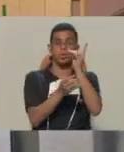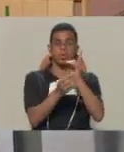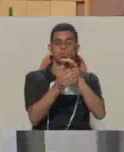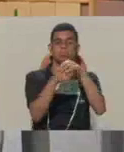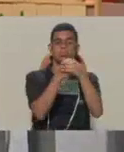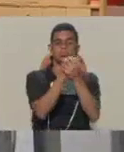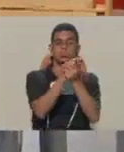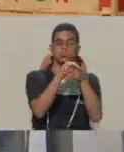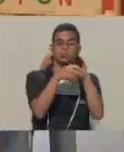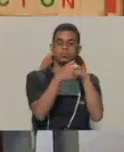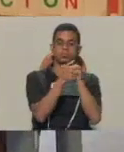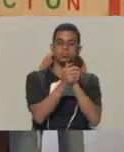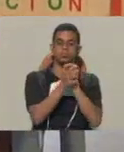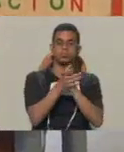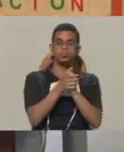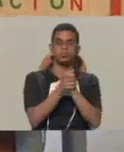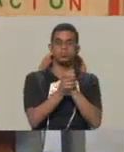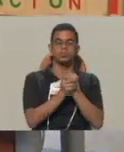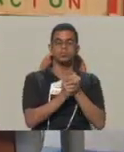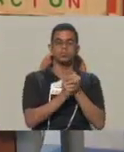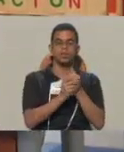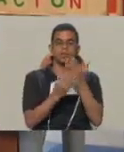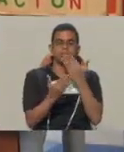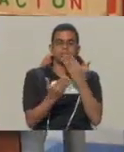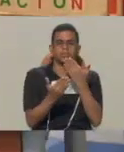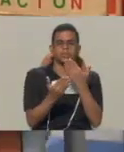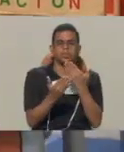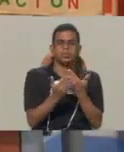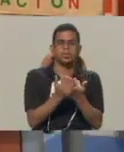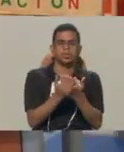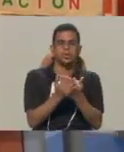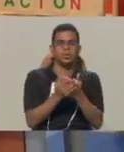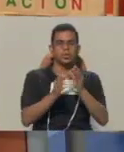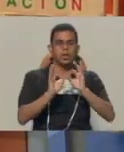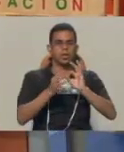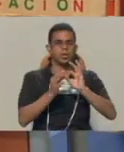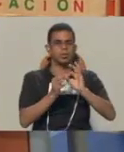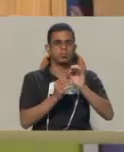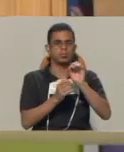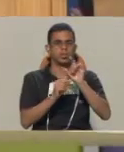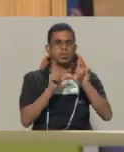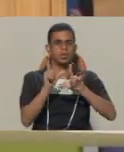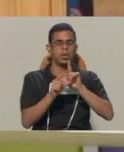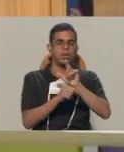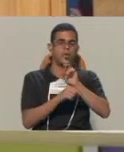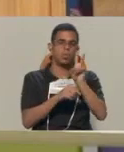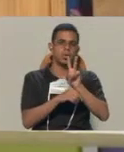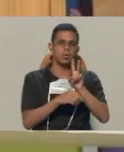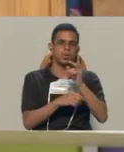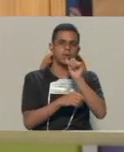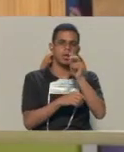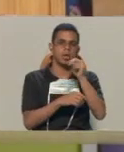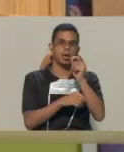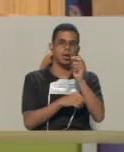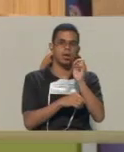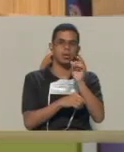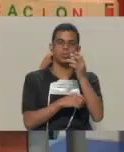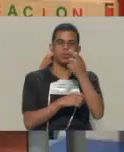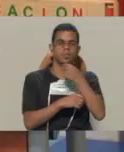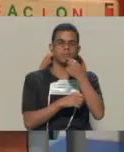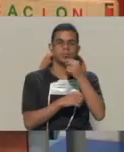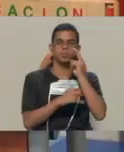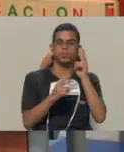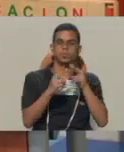en el cuidado de las manos, deben lavarse constantemente las manos y Agradecemos a nuestro intérprete de lengua de señas,